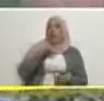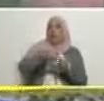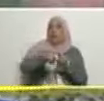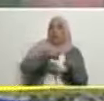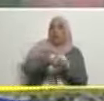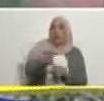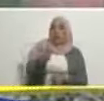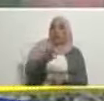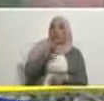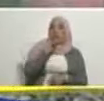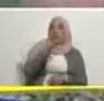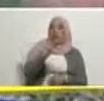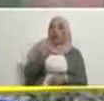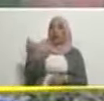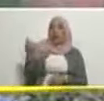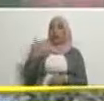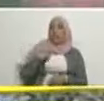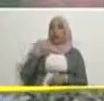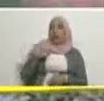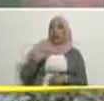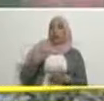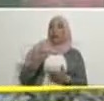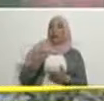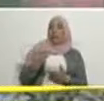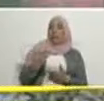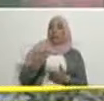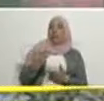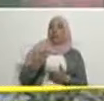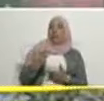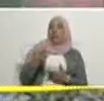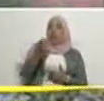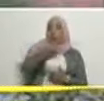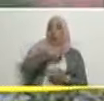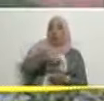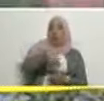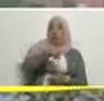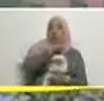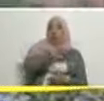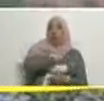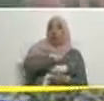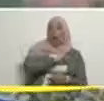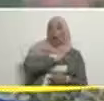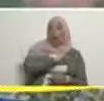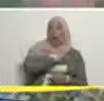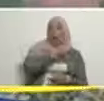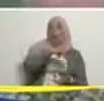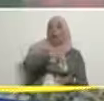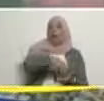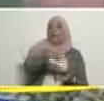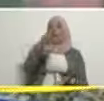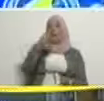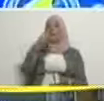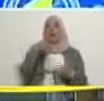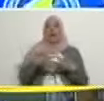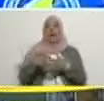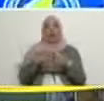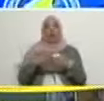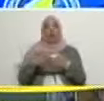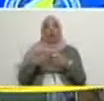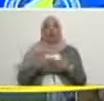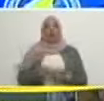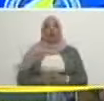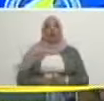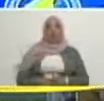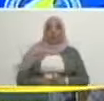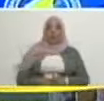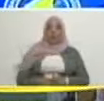hacen, tarifados, desde Miami, desde España. ¿Y quién sabe desde dónde? Llegó la